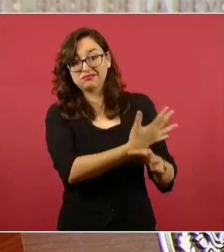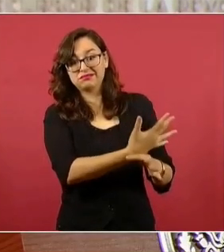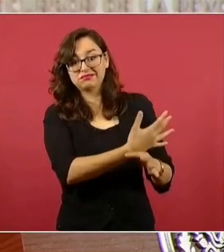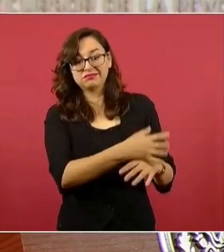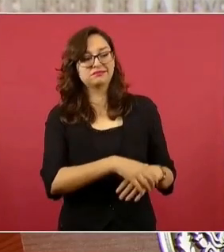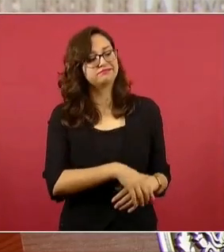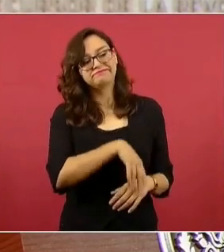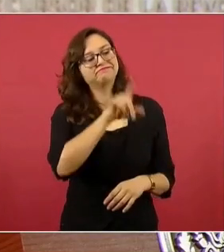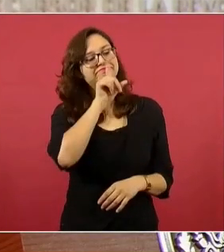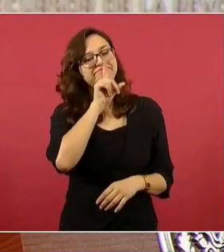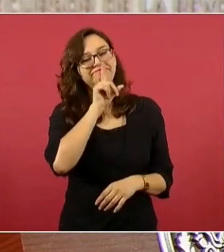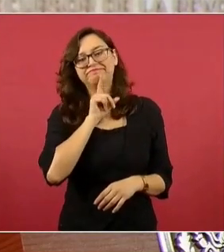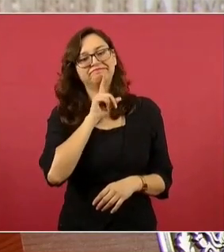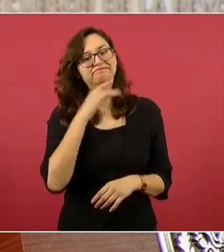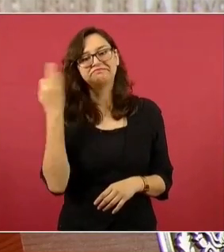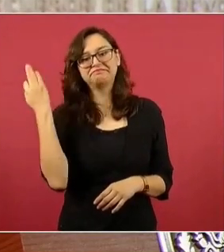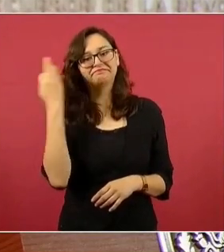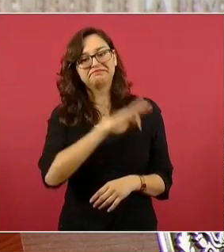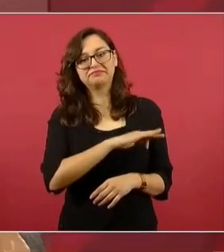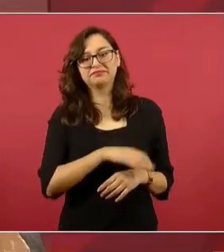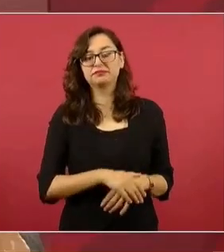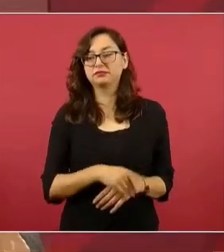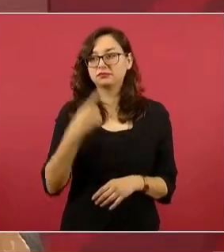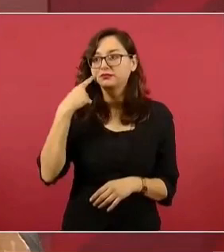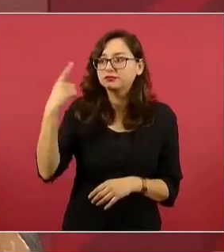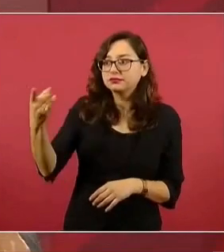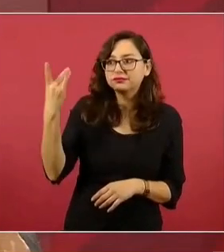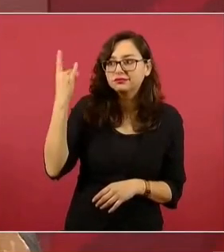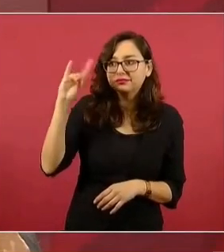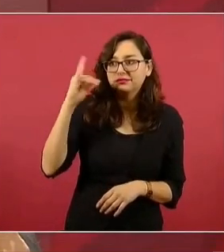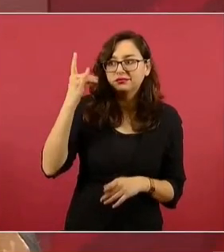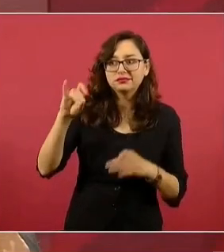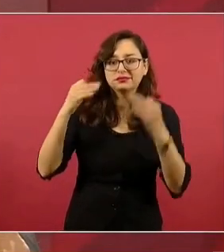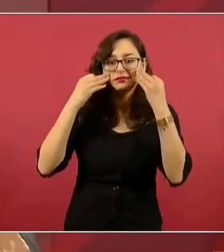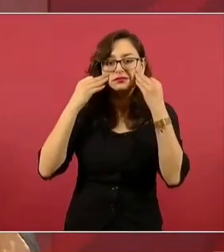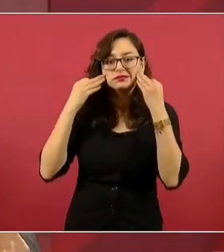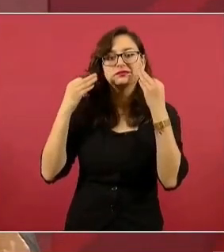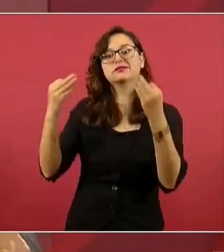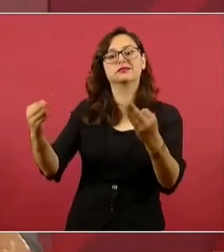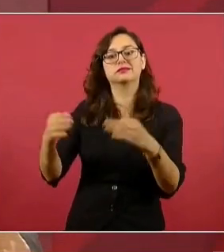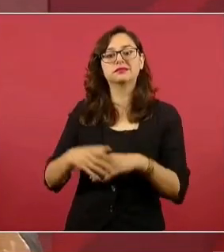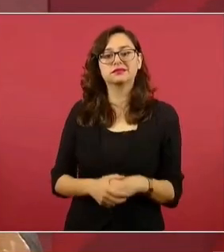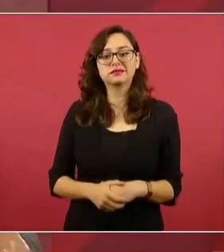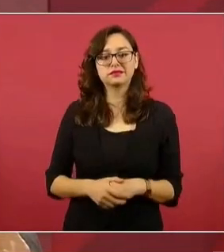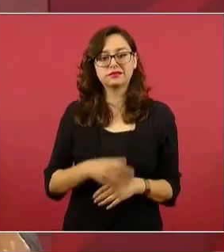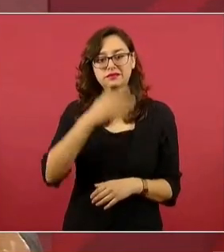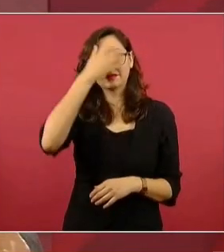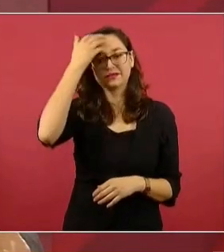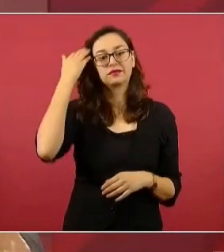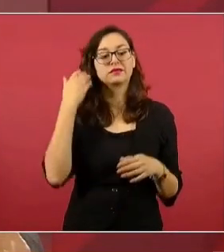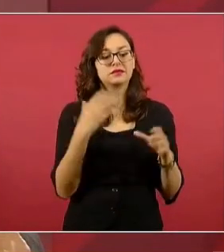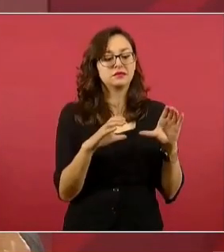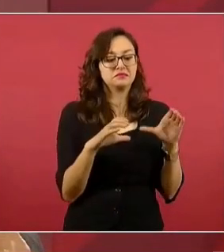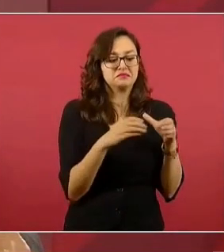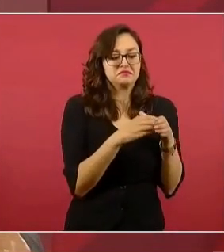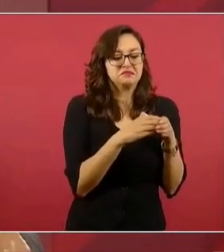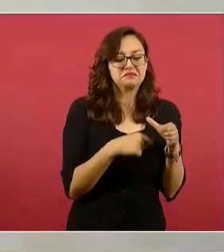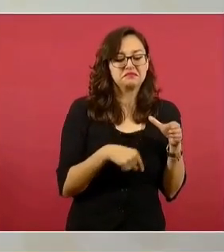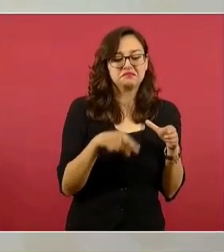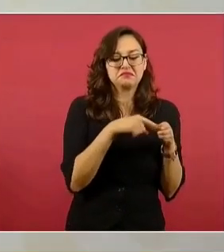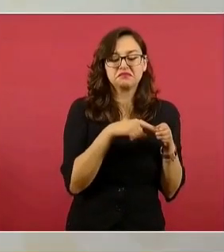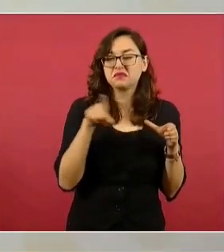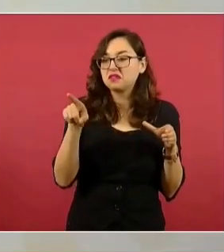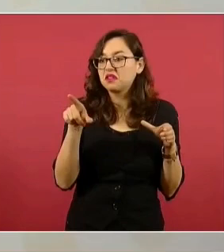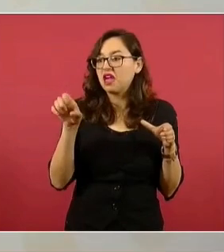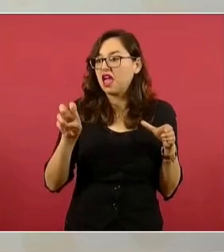Y se demostró en Bolivia. Se dio el golpe, se evitó la violencia, se